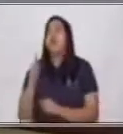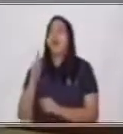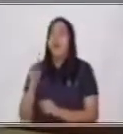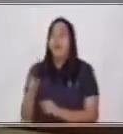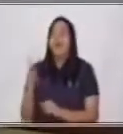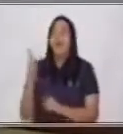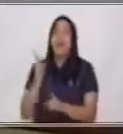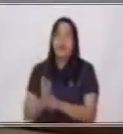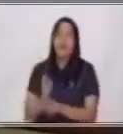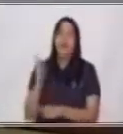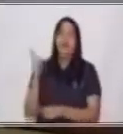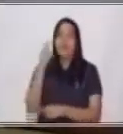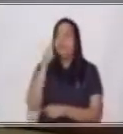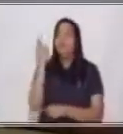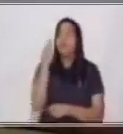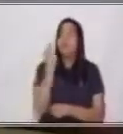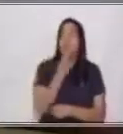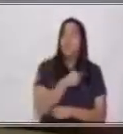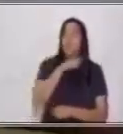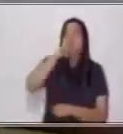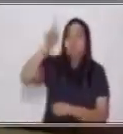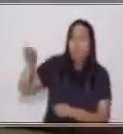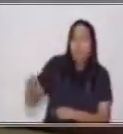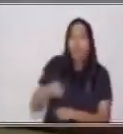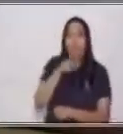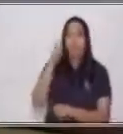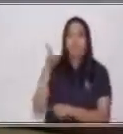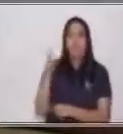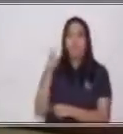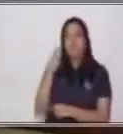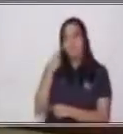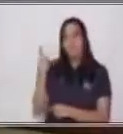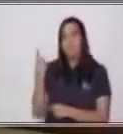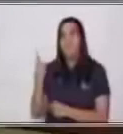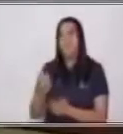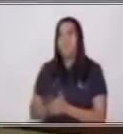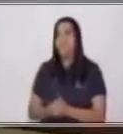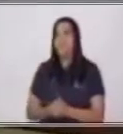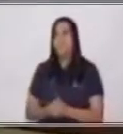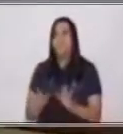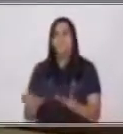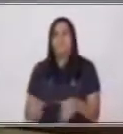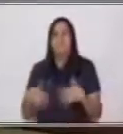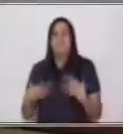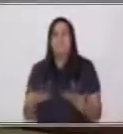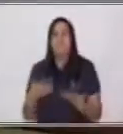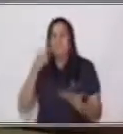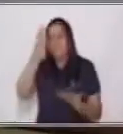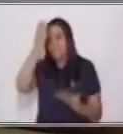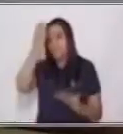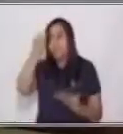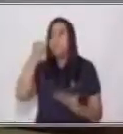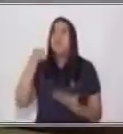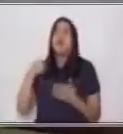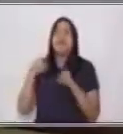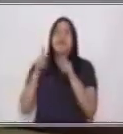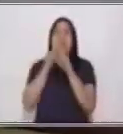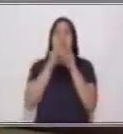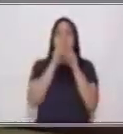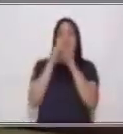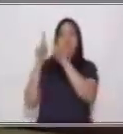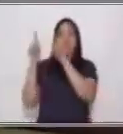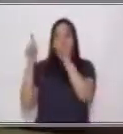dos, luego estos dos y ahora el último. Yo necesito números 1 ahí. ¿Qué